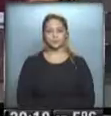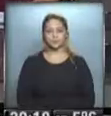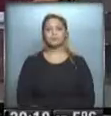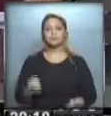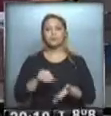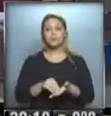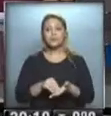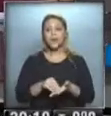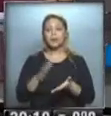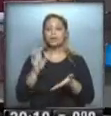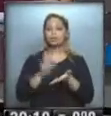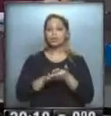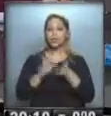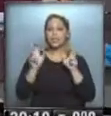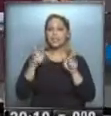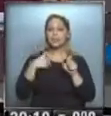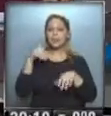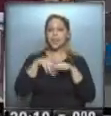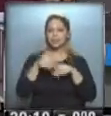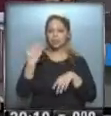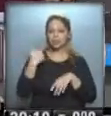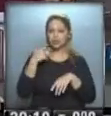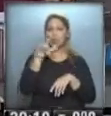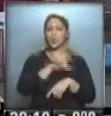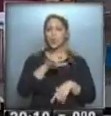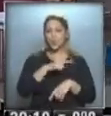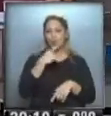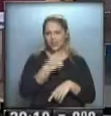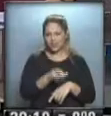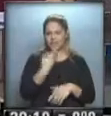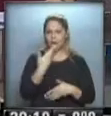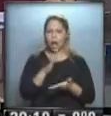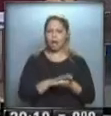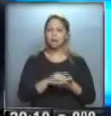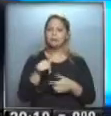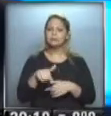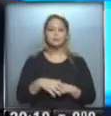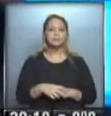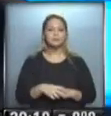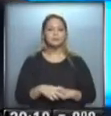Más sobre las primeras de ayer, Luis Brunstein le había hecho un anticipo, ahora desarrolla su columna, Luis.